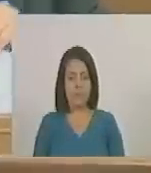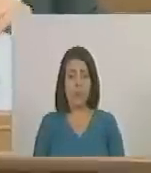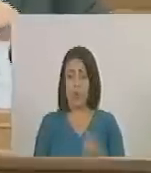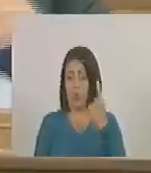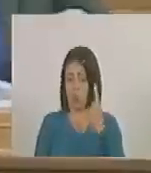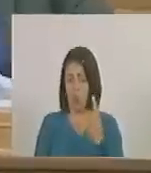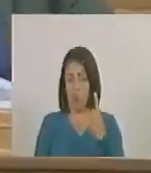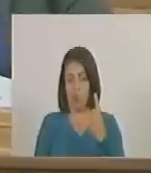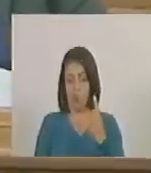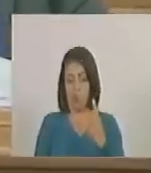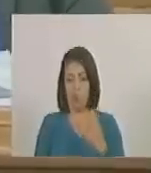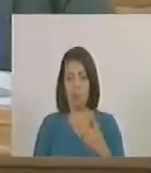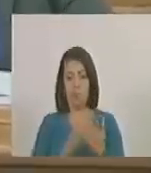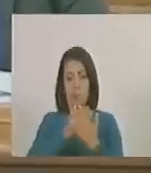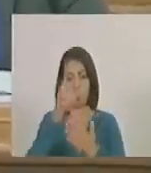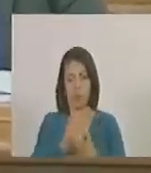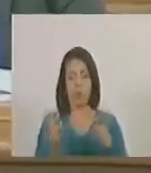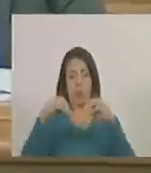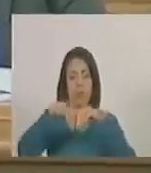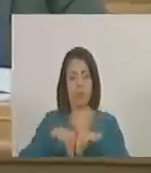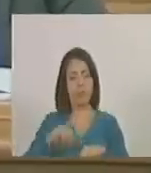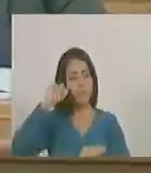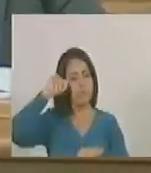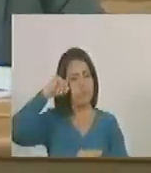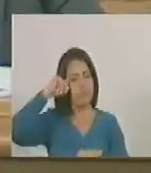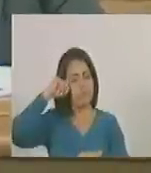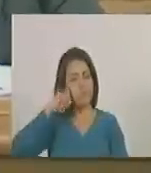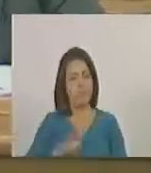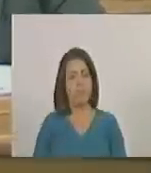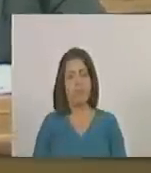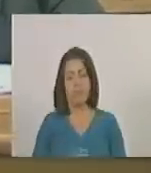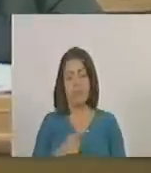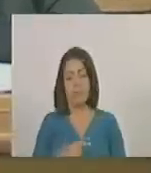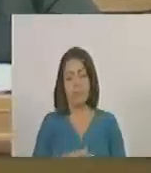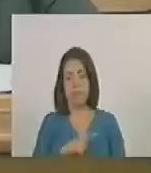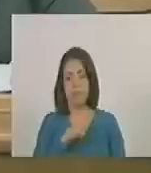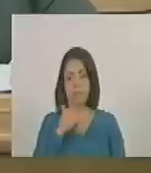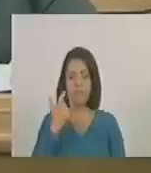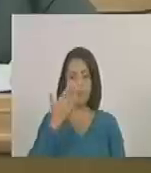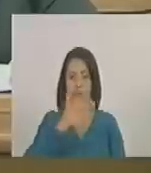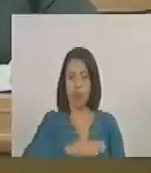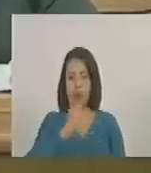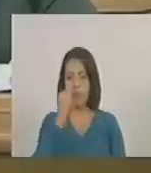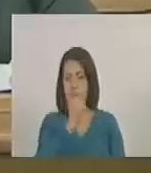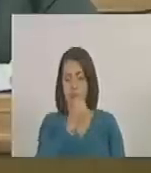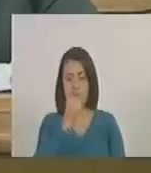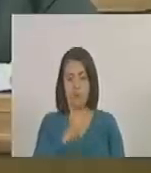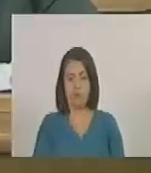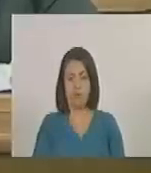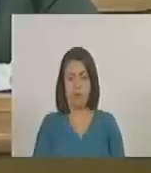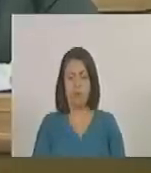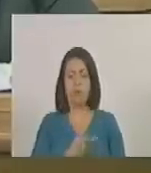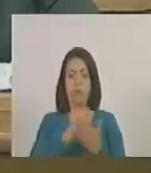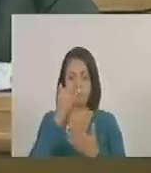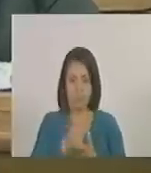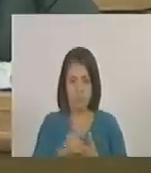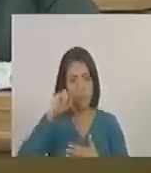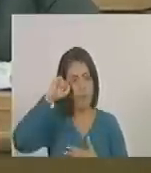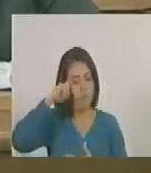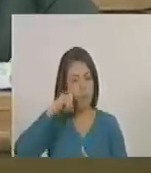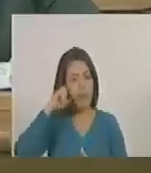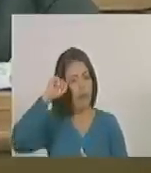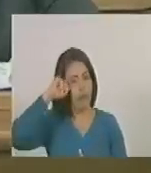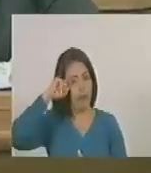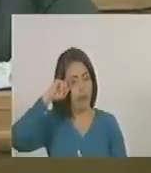Punto número 1. Proyecto de acuerdo en conmemoración al cruel asesinato. Proyecto de acuerdo